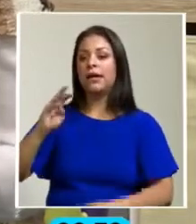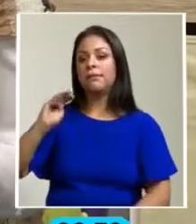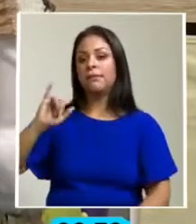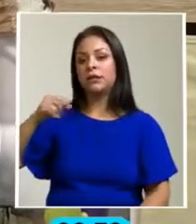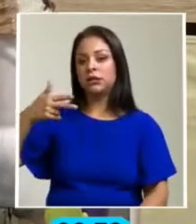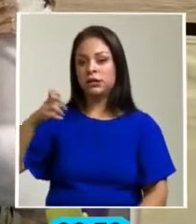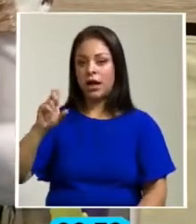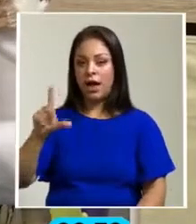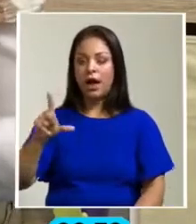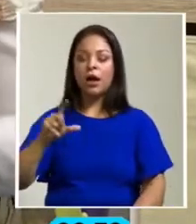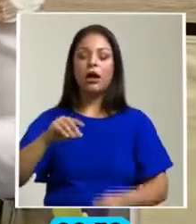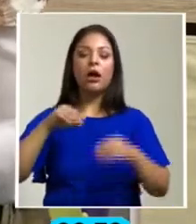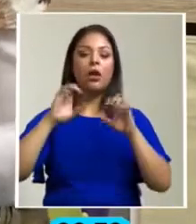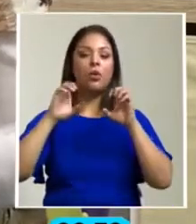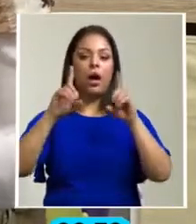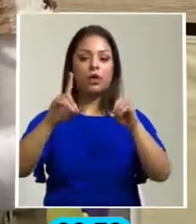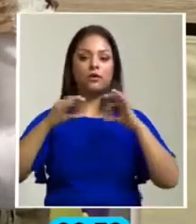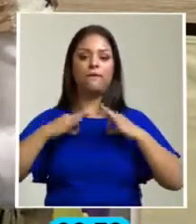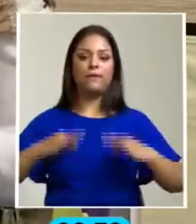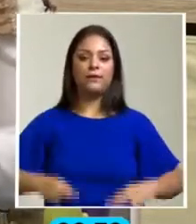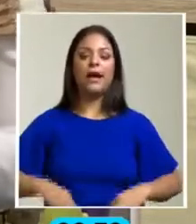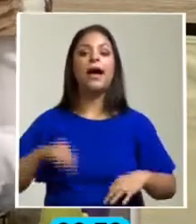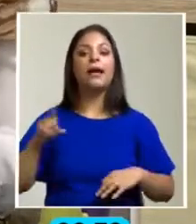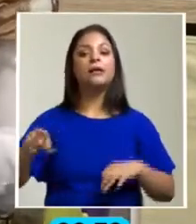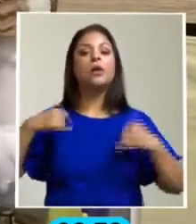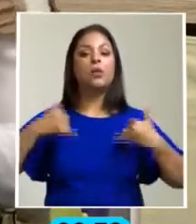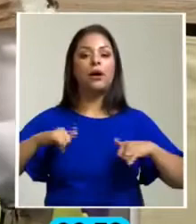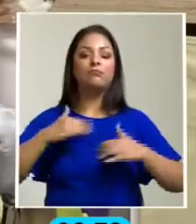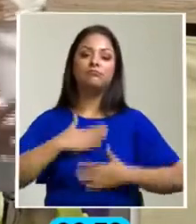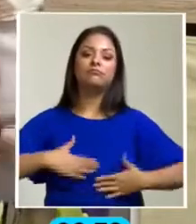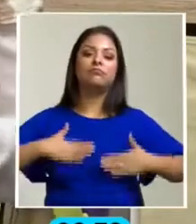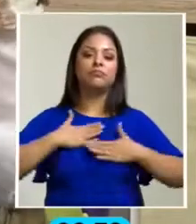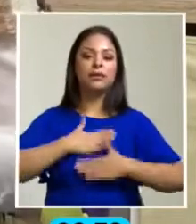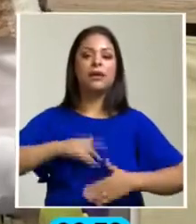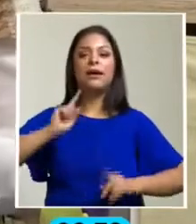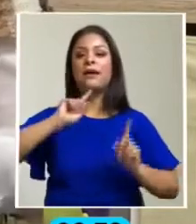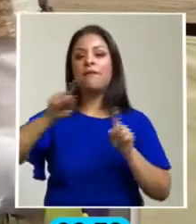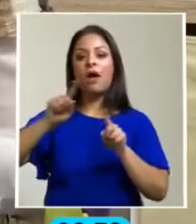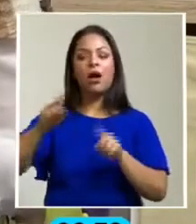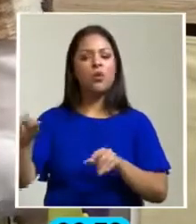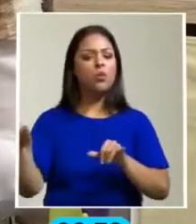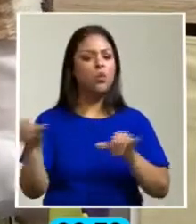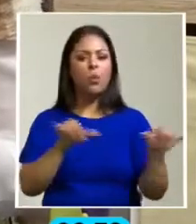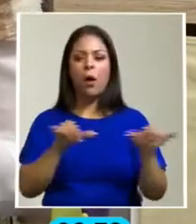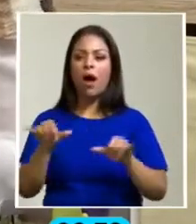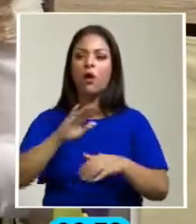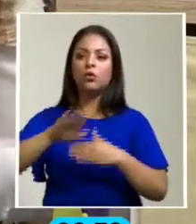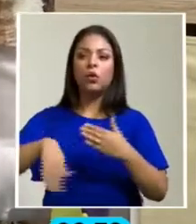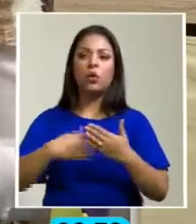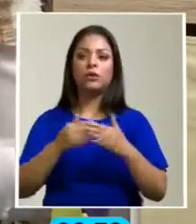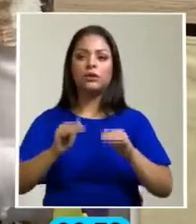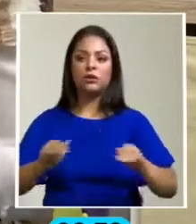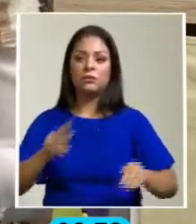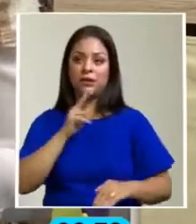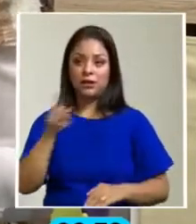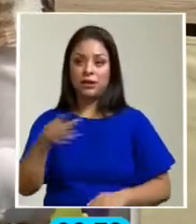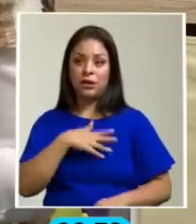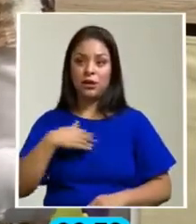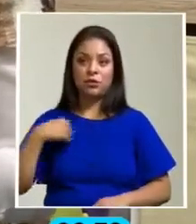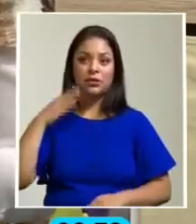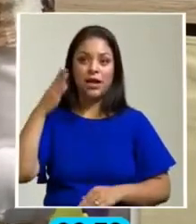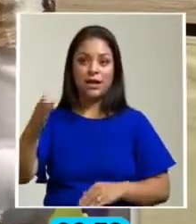ella juega, se divierte y asiste igual a clases, igual que todos los niños, ¿verdad? ¿Te gusta la educación física? Sí,